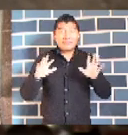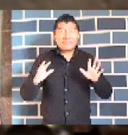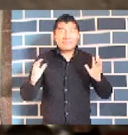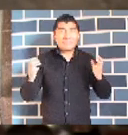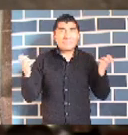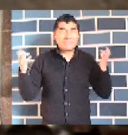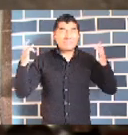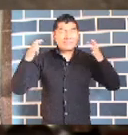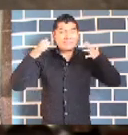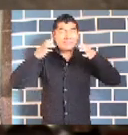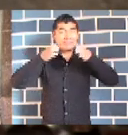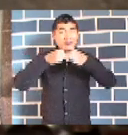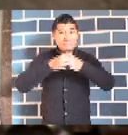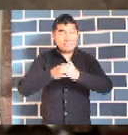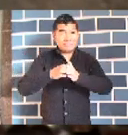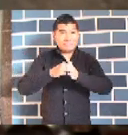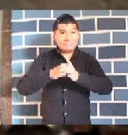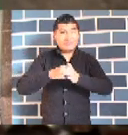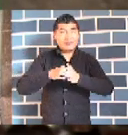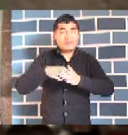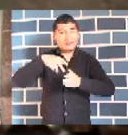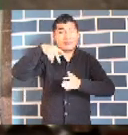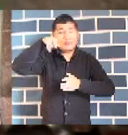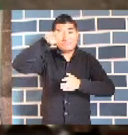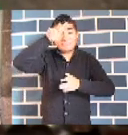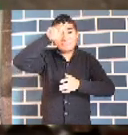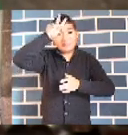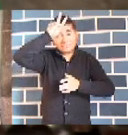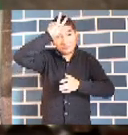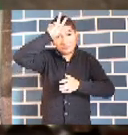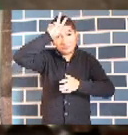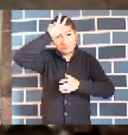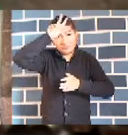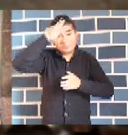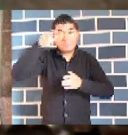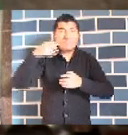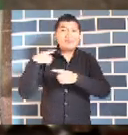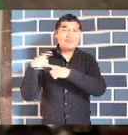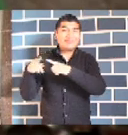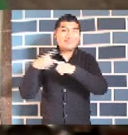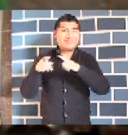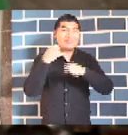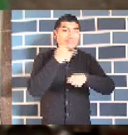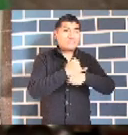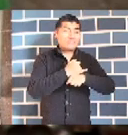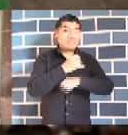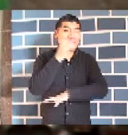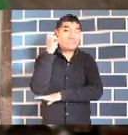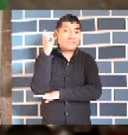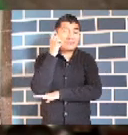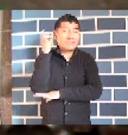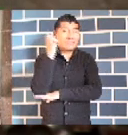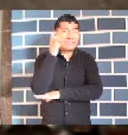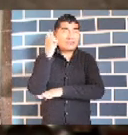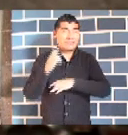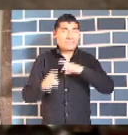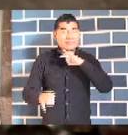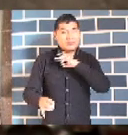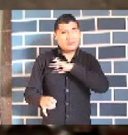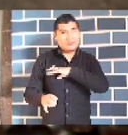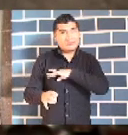lima los obispos de los consejos episcopales permanentes de bolivia chile y